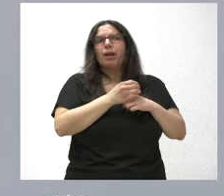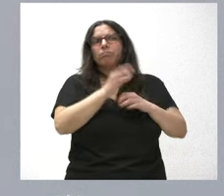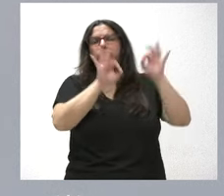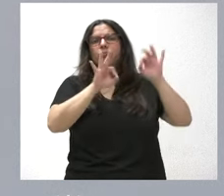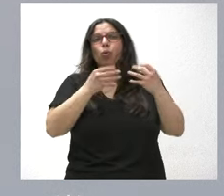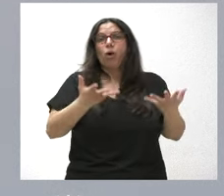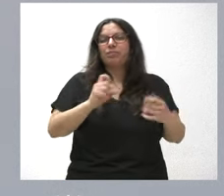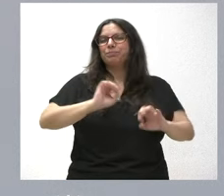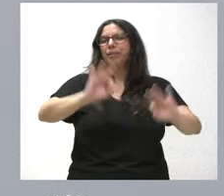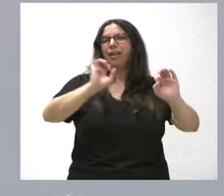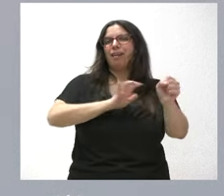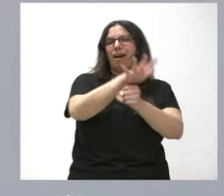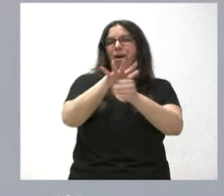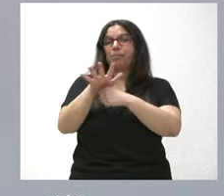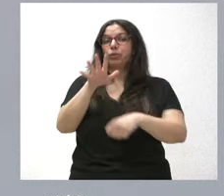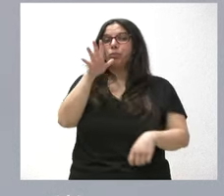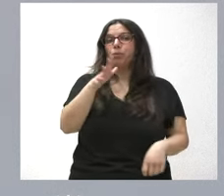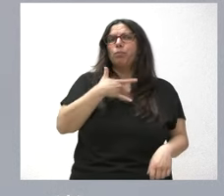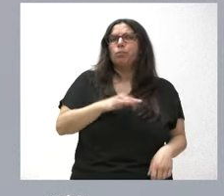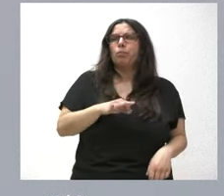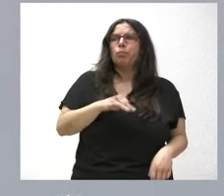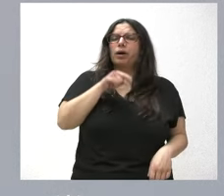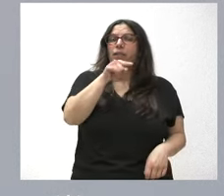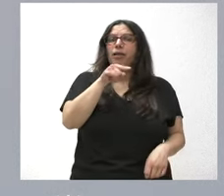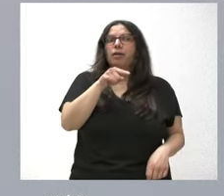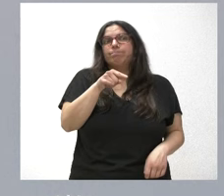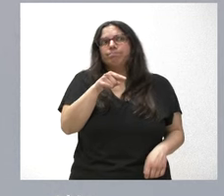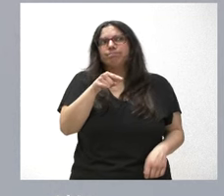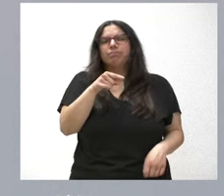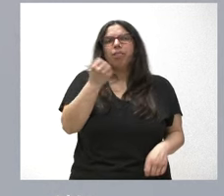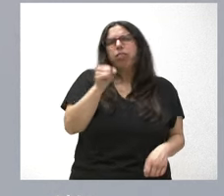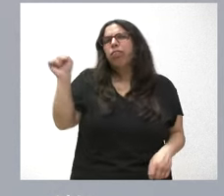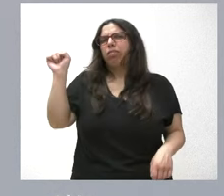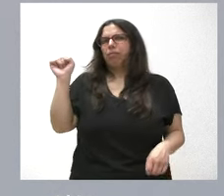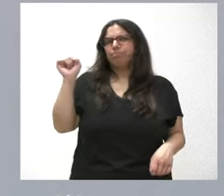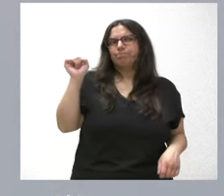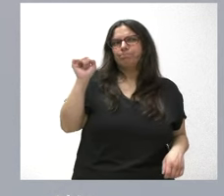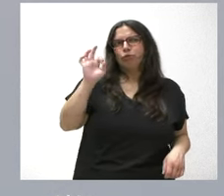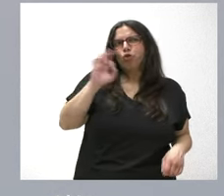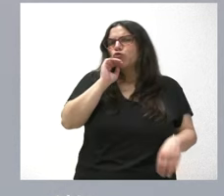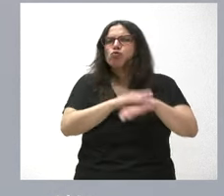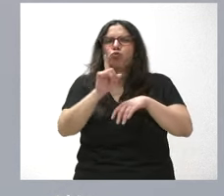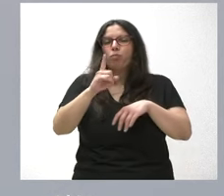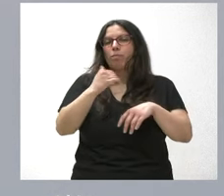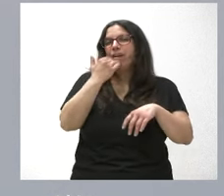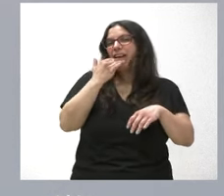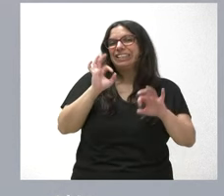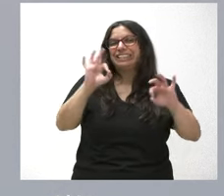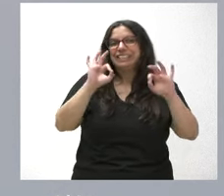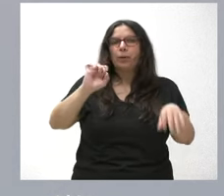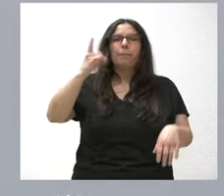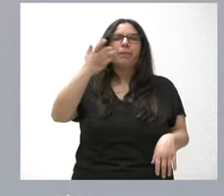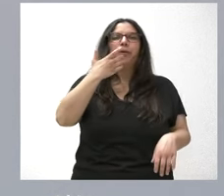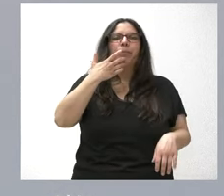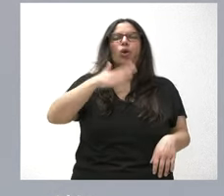algunos ámbitos donde puede estar estableciéndose pues, algún tipo de transgresión de esta norma, fundamentalmente en el ámbito de los andenes,